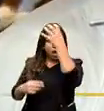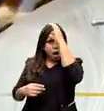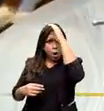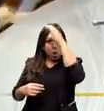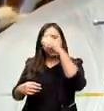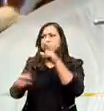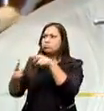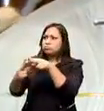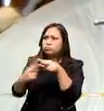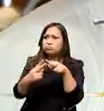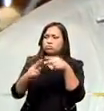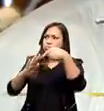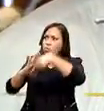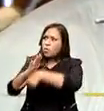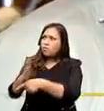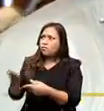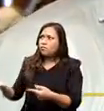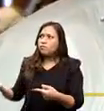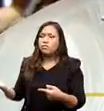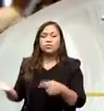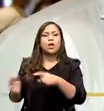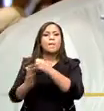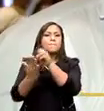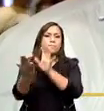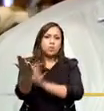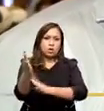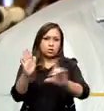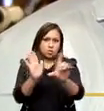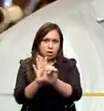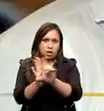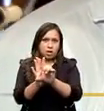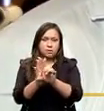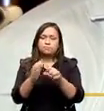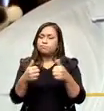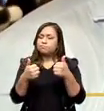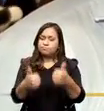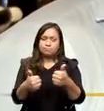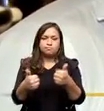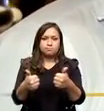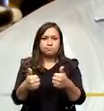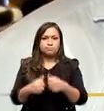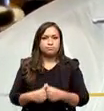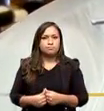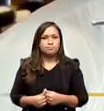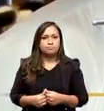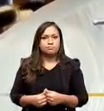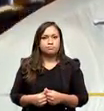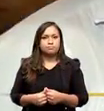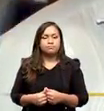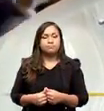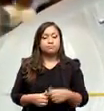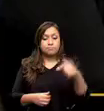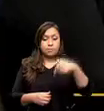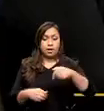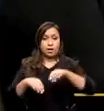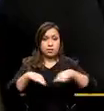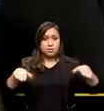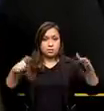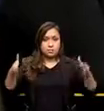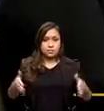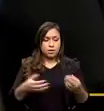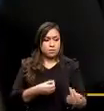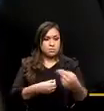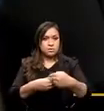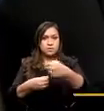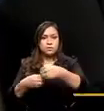a profundidad sobre los textos, sobre el texto sobre todo del proyecto de ley y también sus aportaciones que han venido haciendo a este texto. En esta